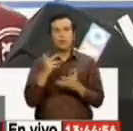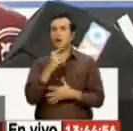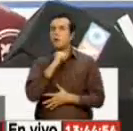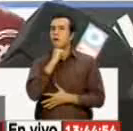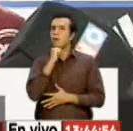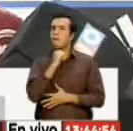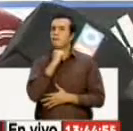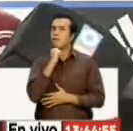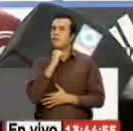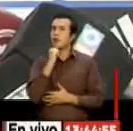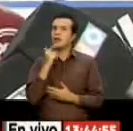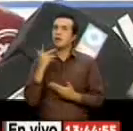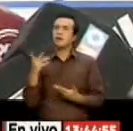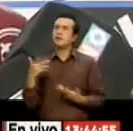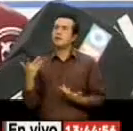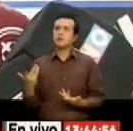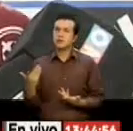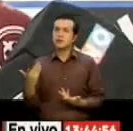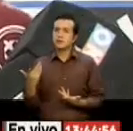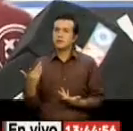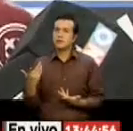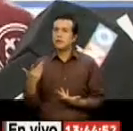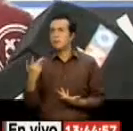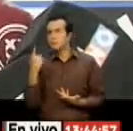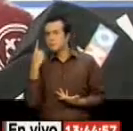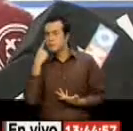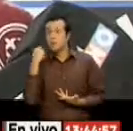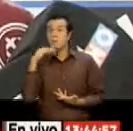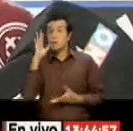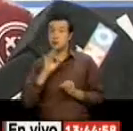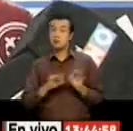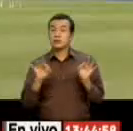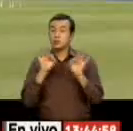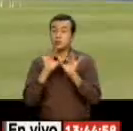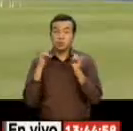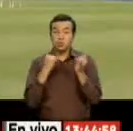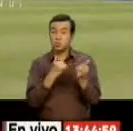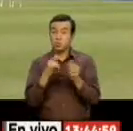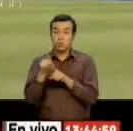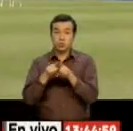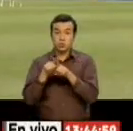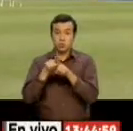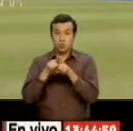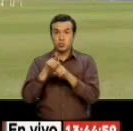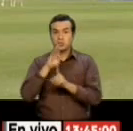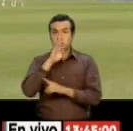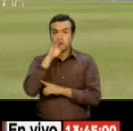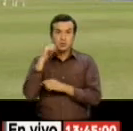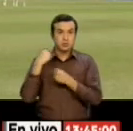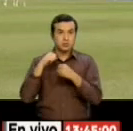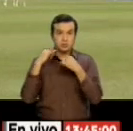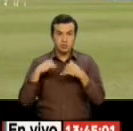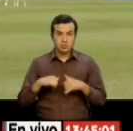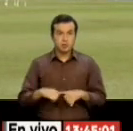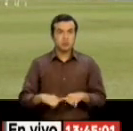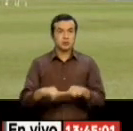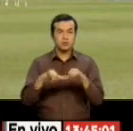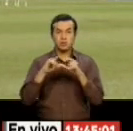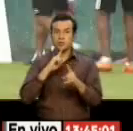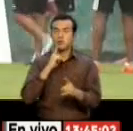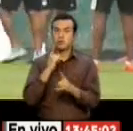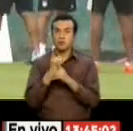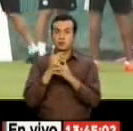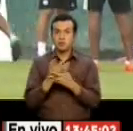porque quizás estos son los partidos más importantes, ¿no? Porque te juegas al todo nada, pero